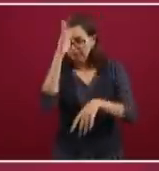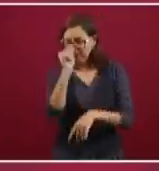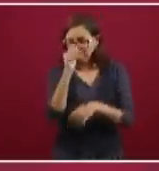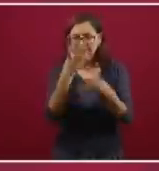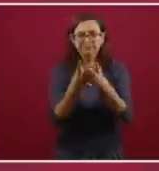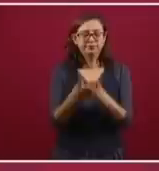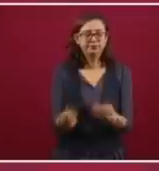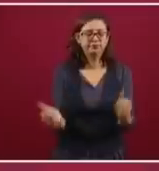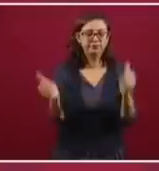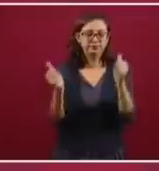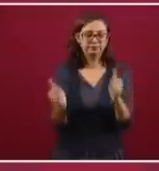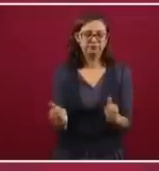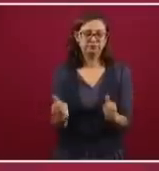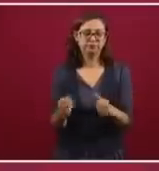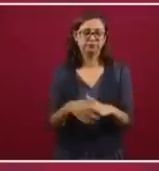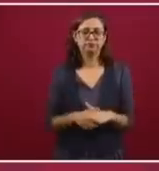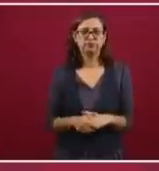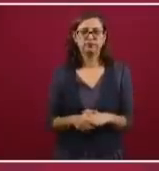Se